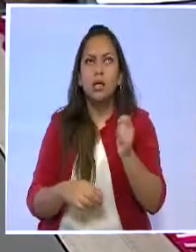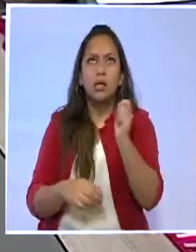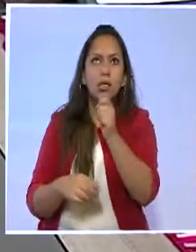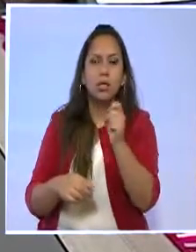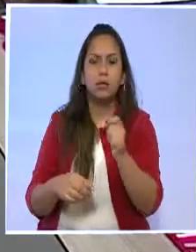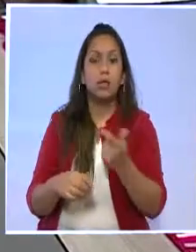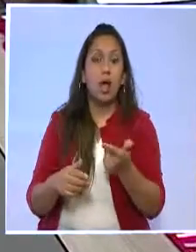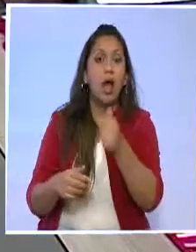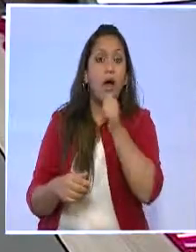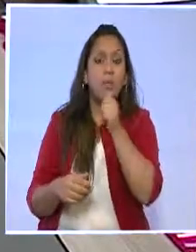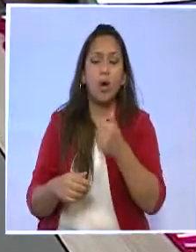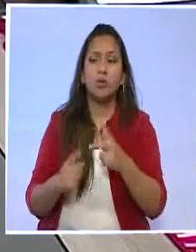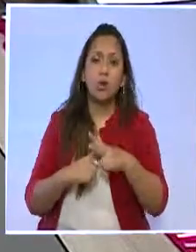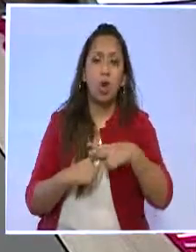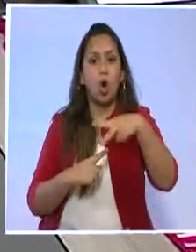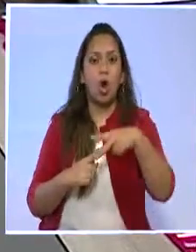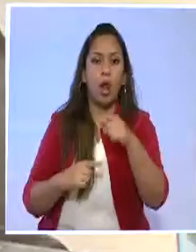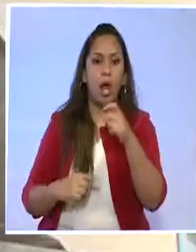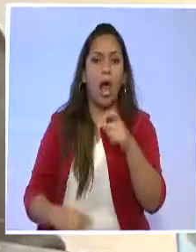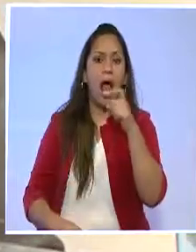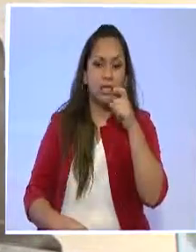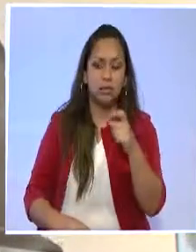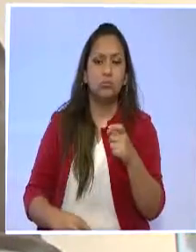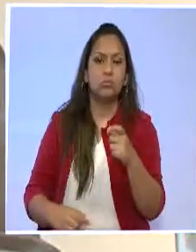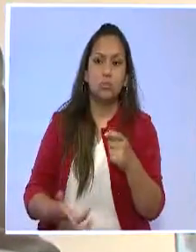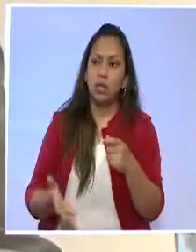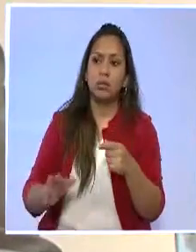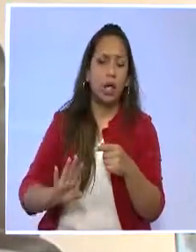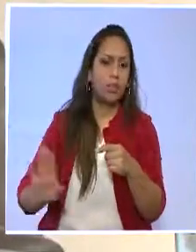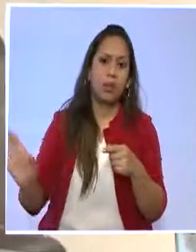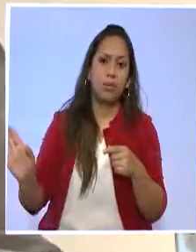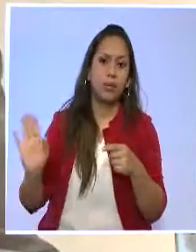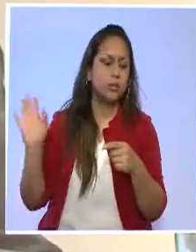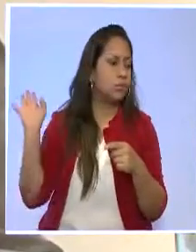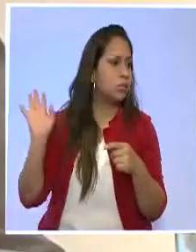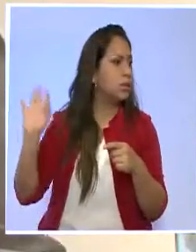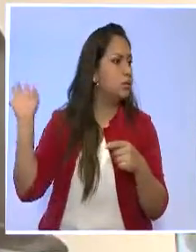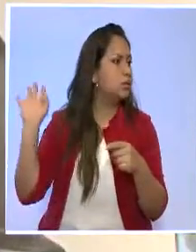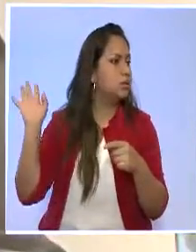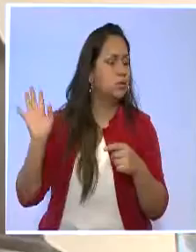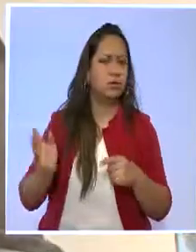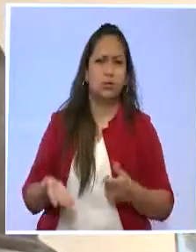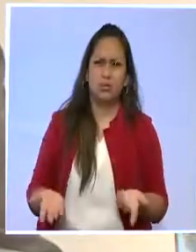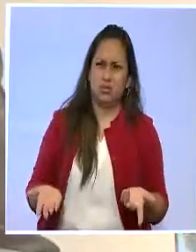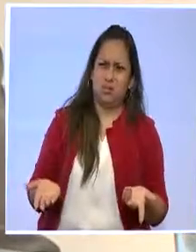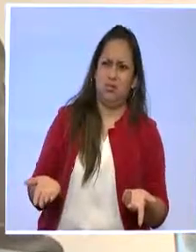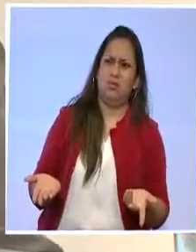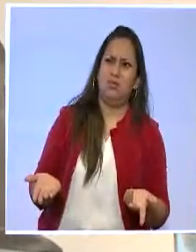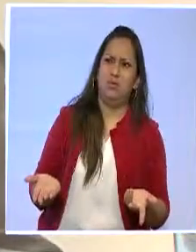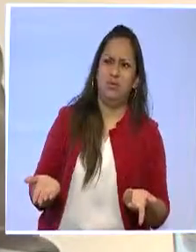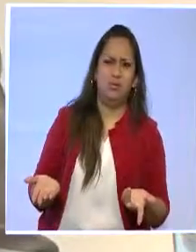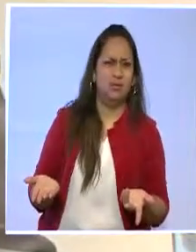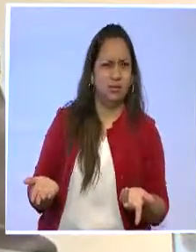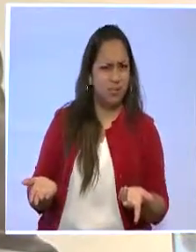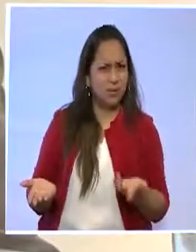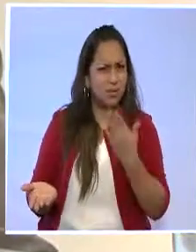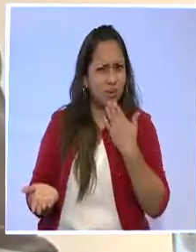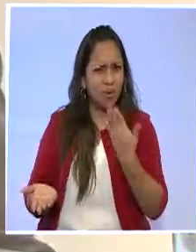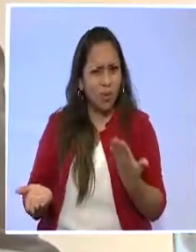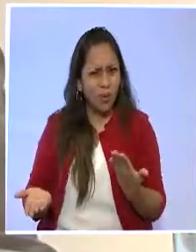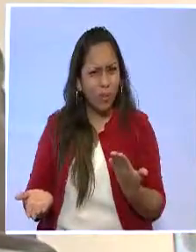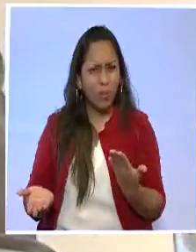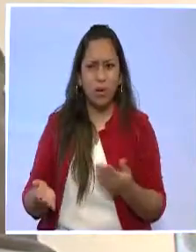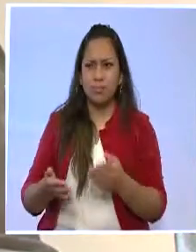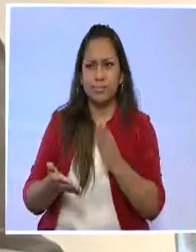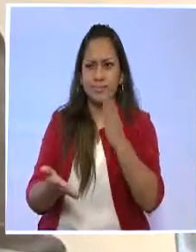por favor reflexionemos ecuatorianos y ecuatorianas son puntos de reflexión y también puntos de hasta cuándo hasta cuándo